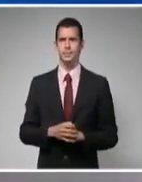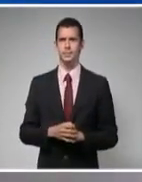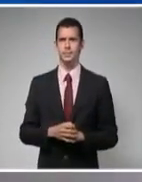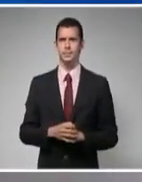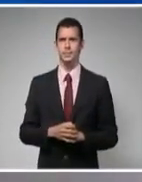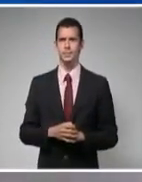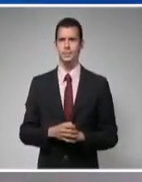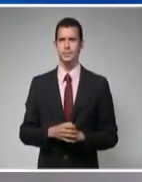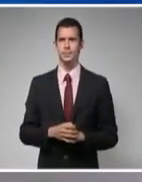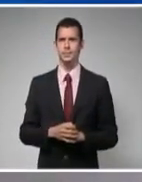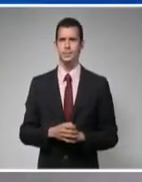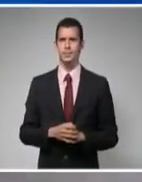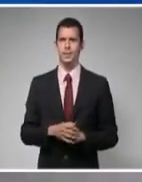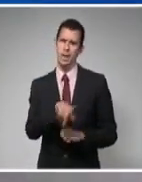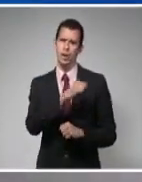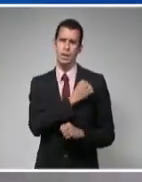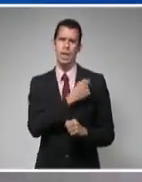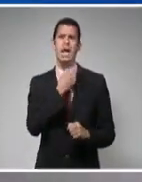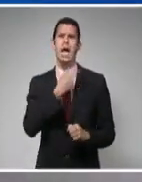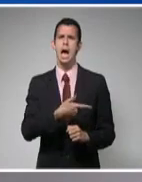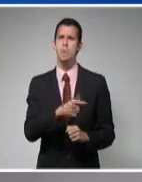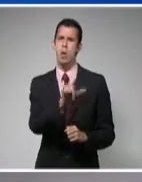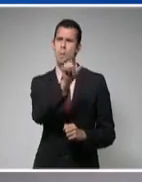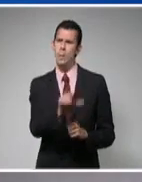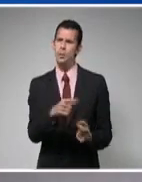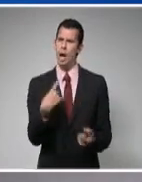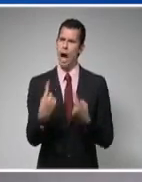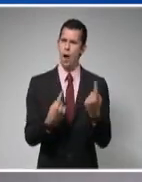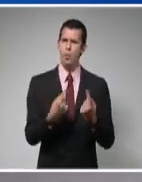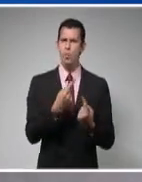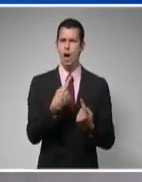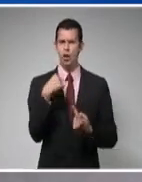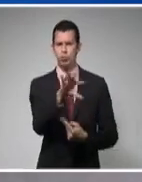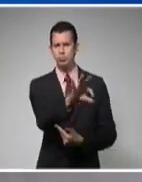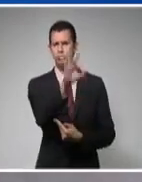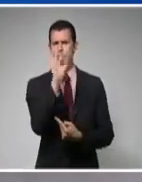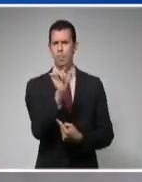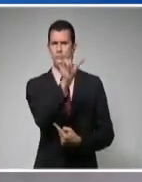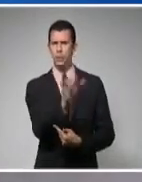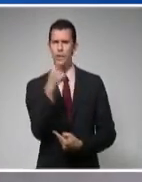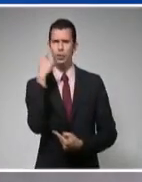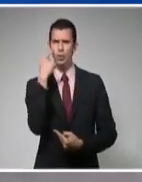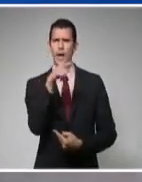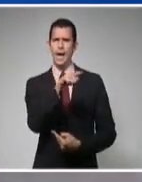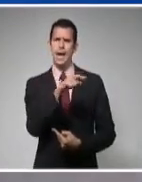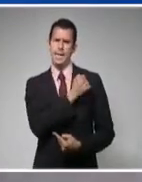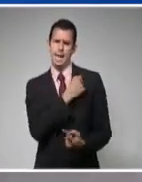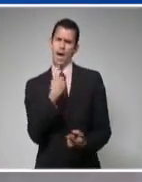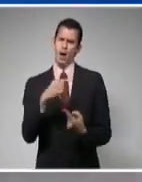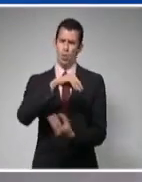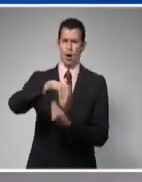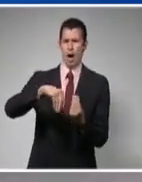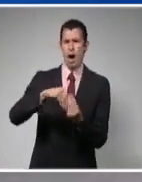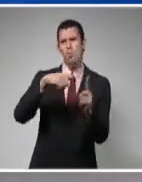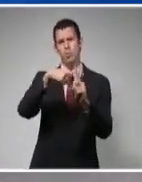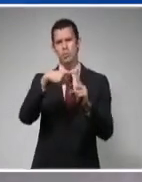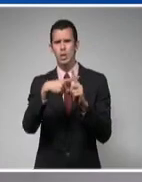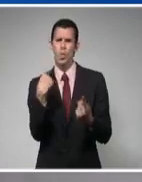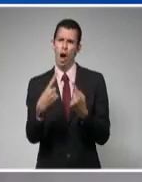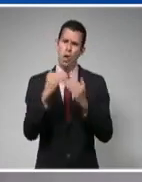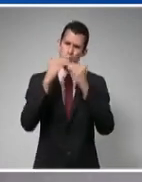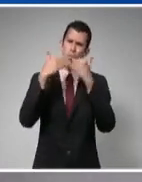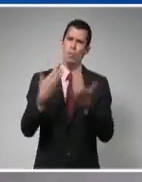causas, personas que muchas veces lo hacen con pasión, pero lo hacen con fines que no se parecen en nada a los de aquellos que pretenden